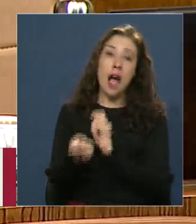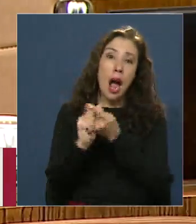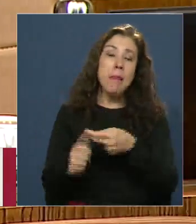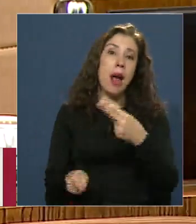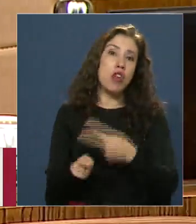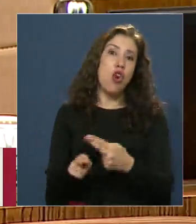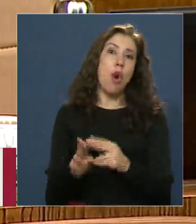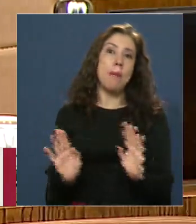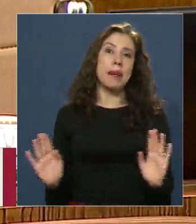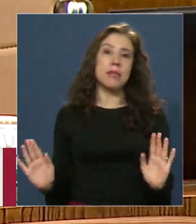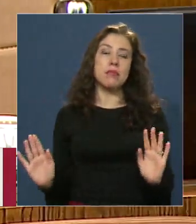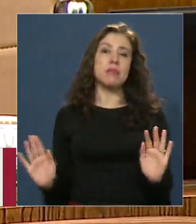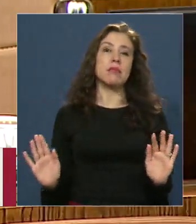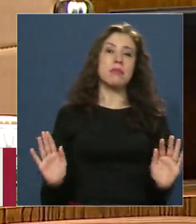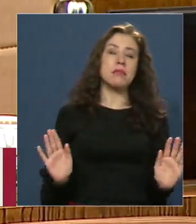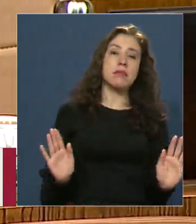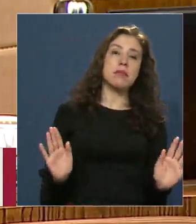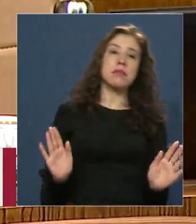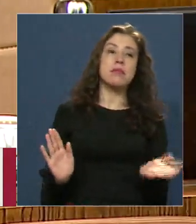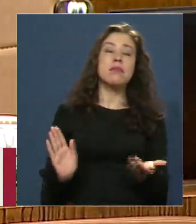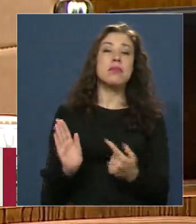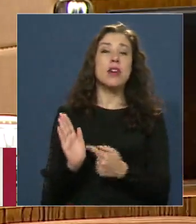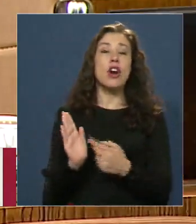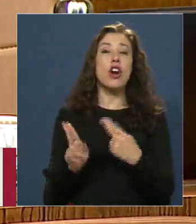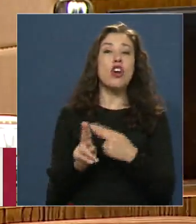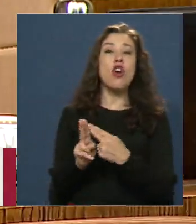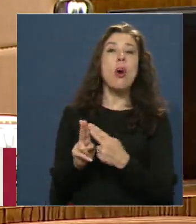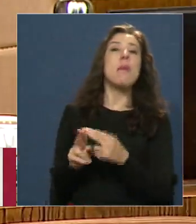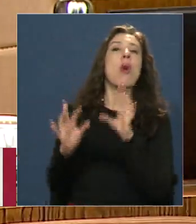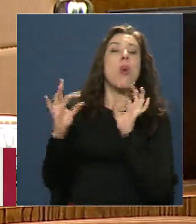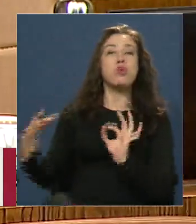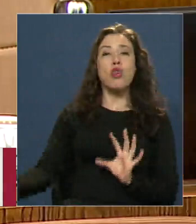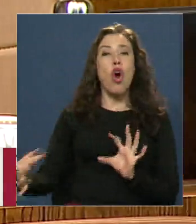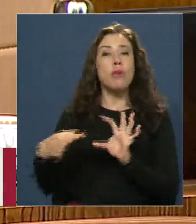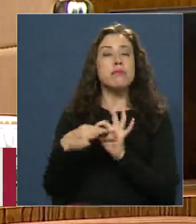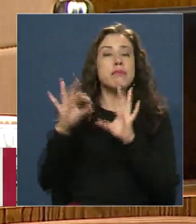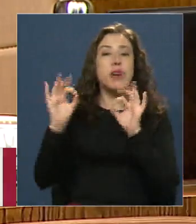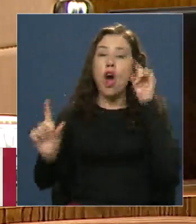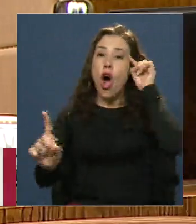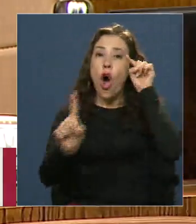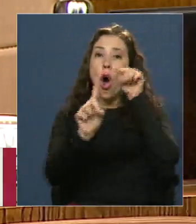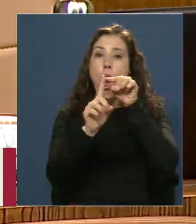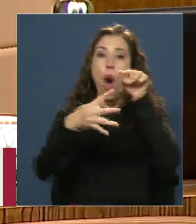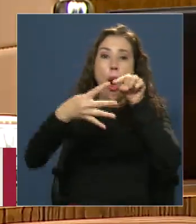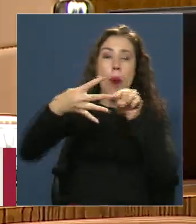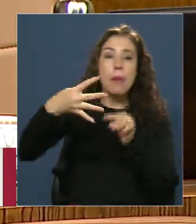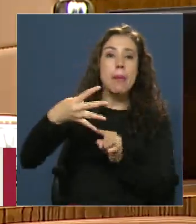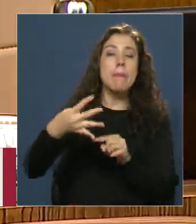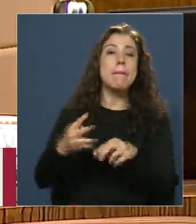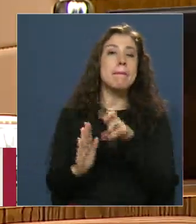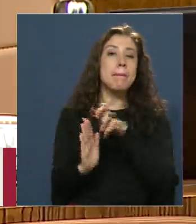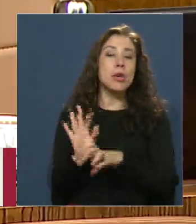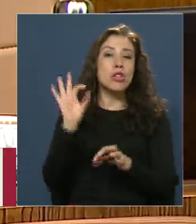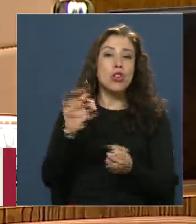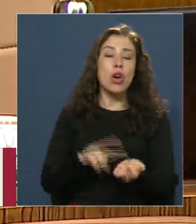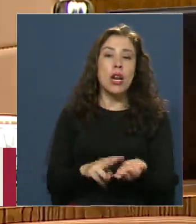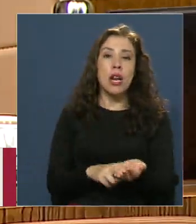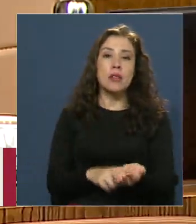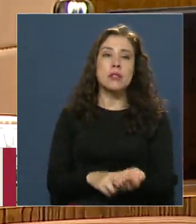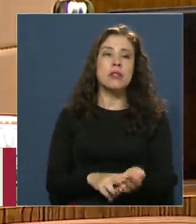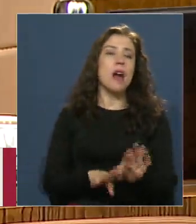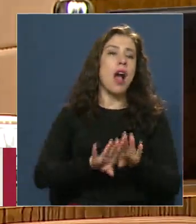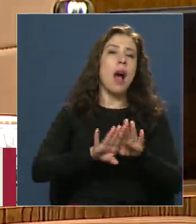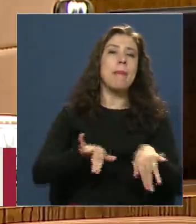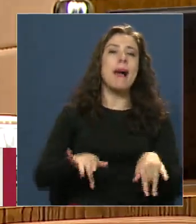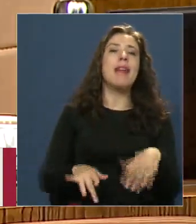nombre. Porque tiene que el nombre decir relación con los objetivos del proyecto y las cosas concretas, más allá de